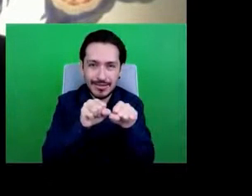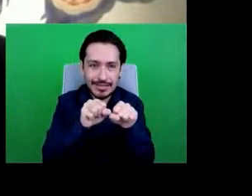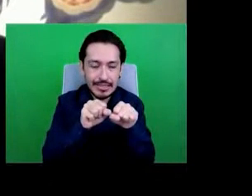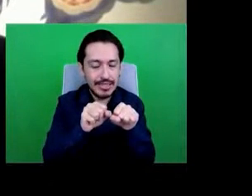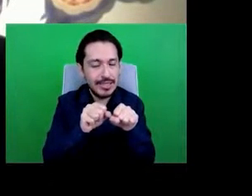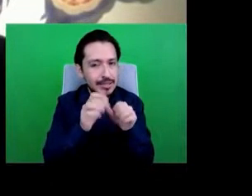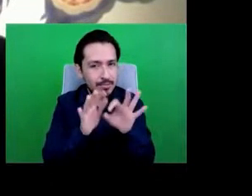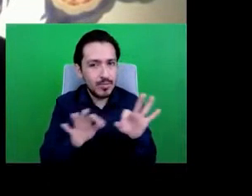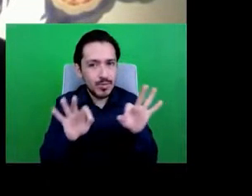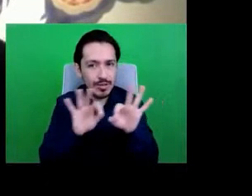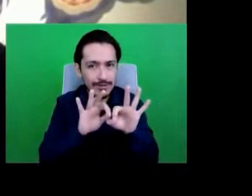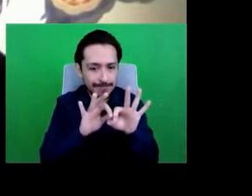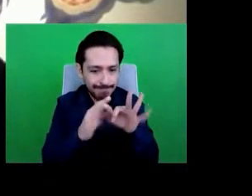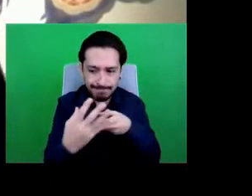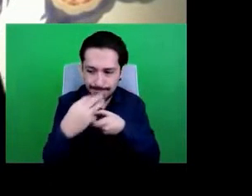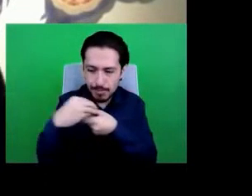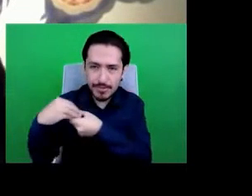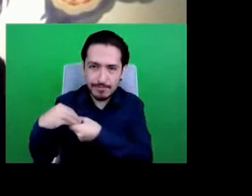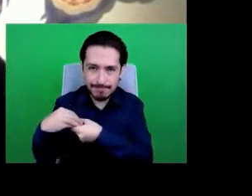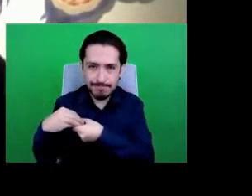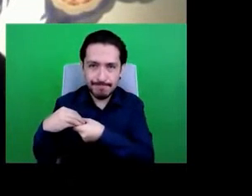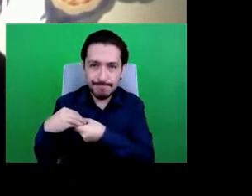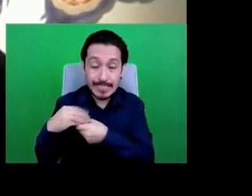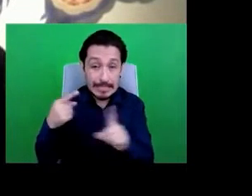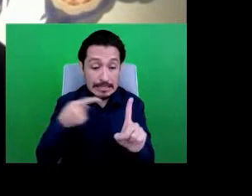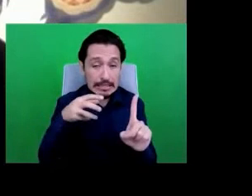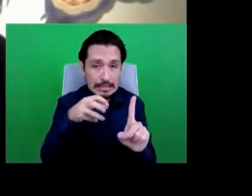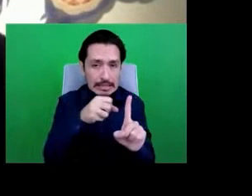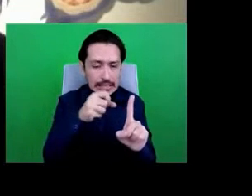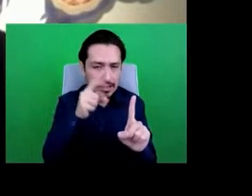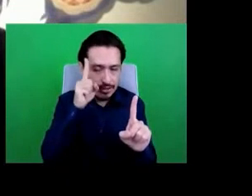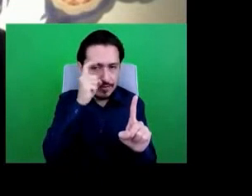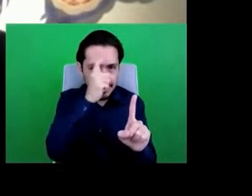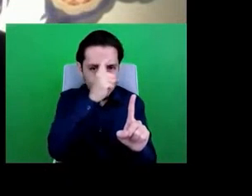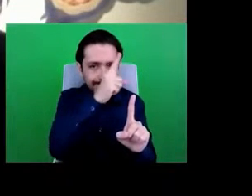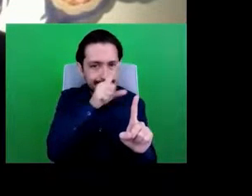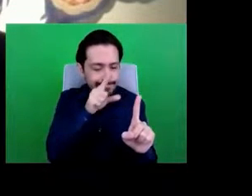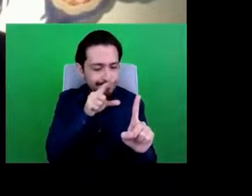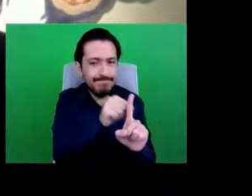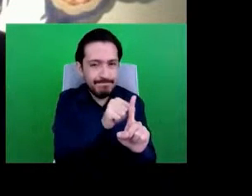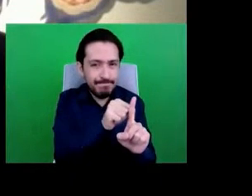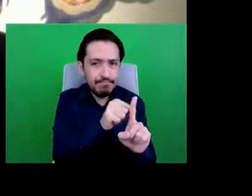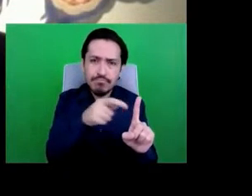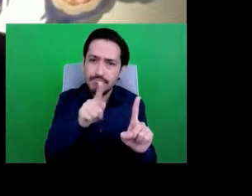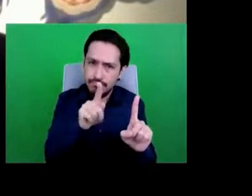difícil de lograr, pero a la vez es una meta muy importante de lograr.